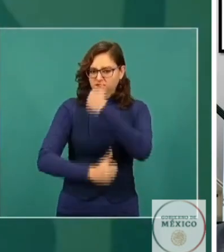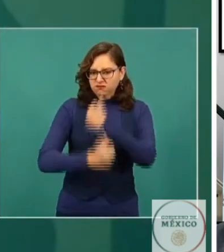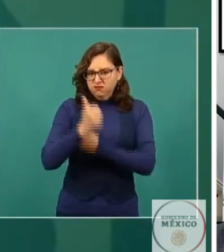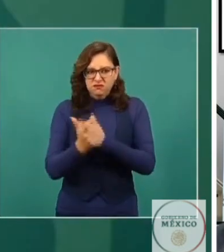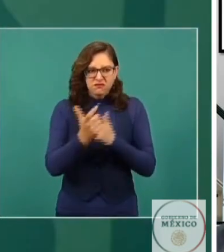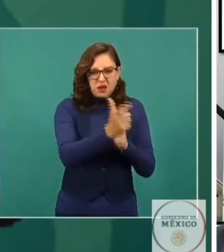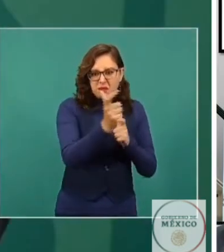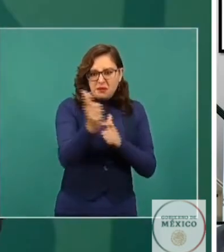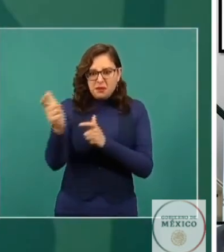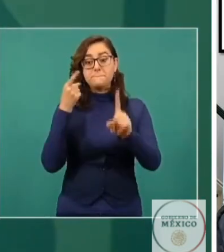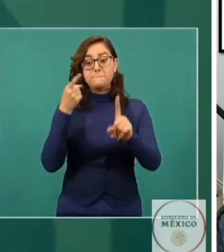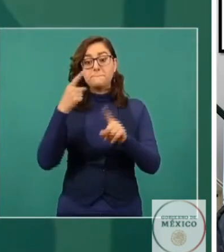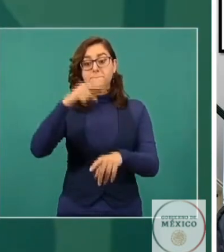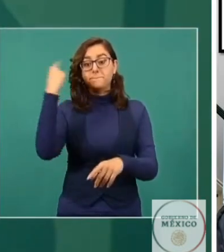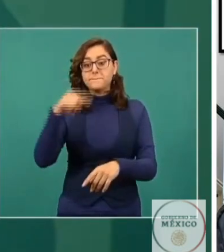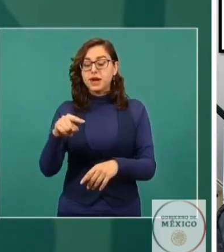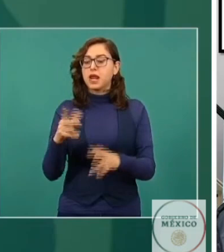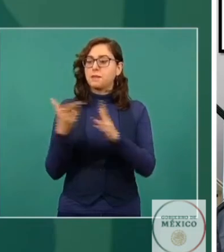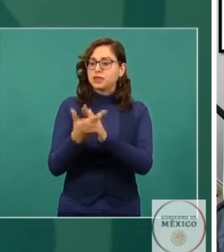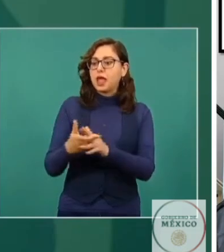diseñadas para ello. Bueno.